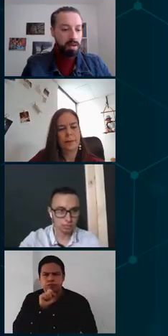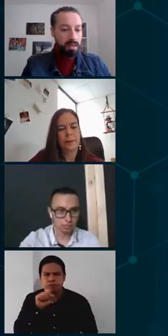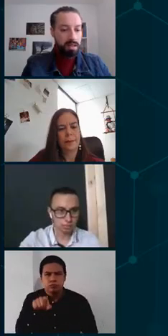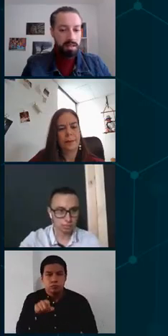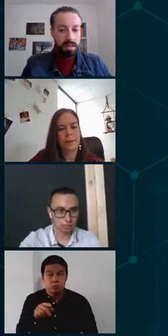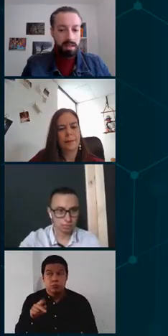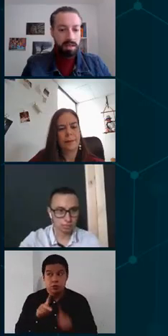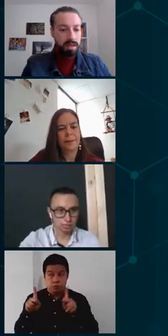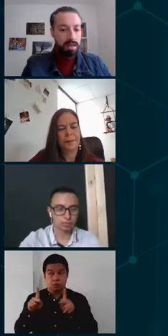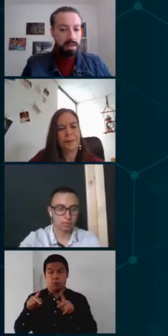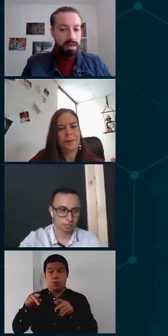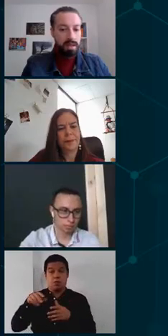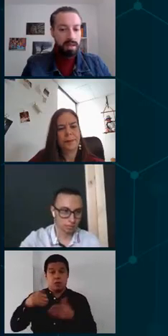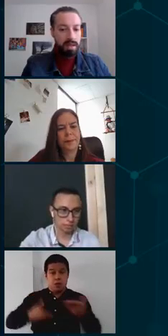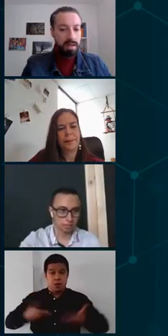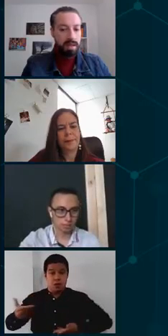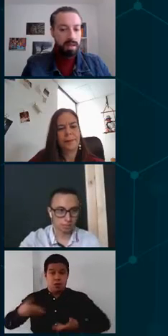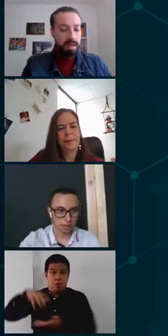de personas.